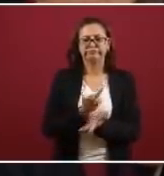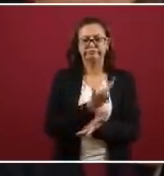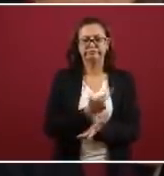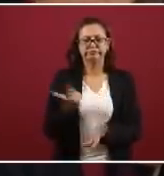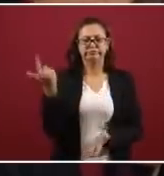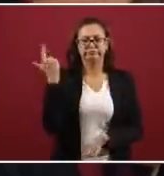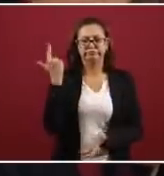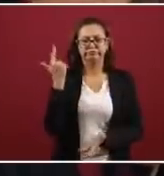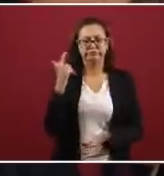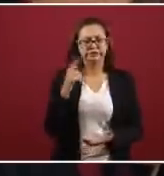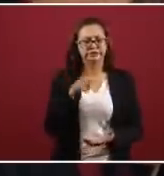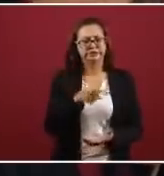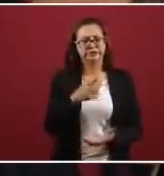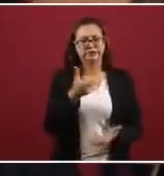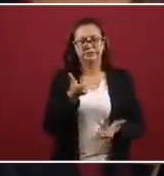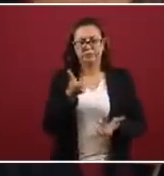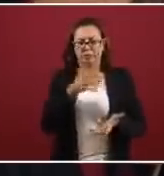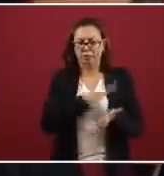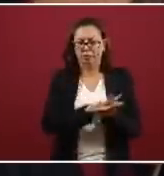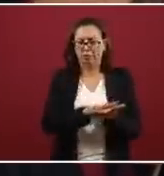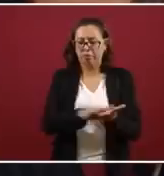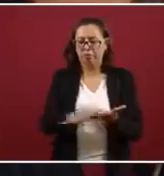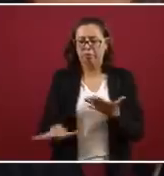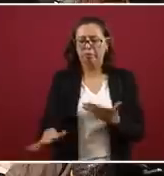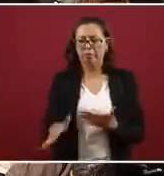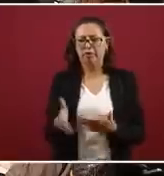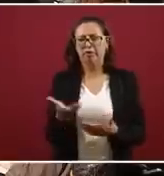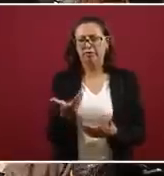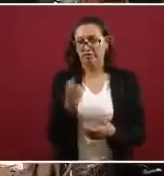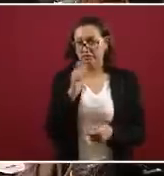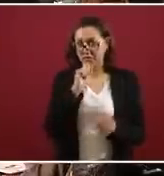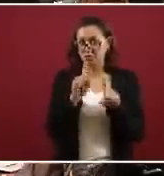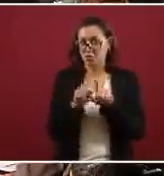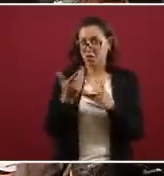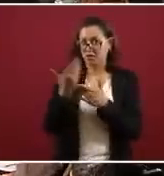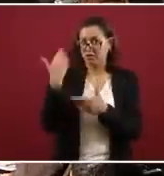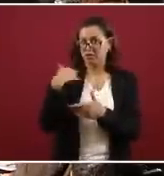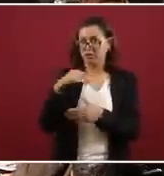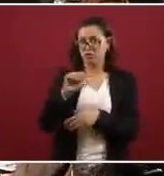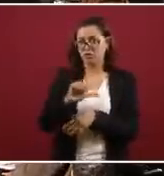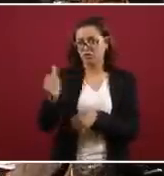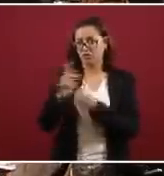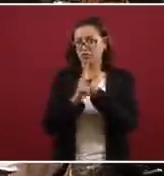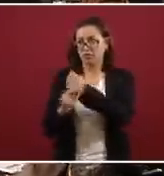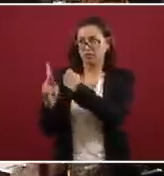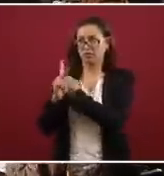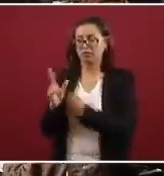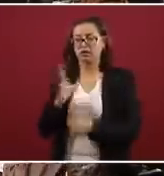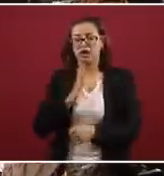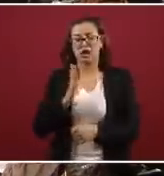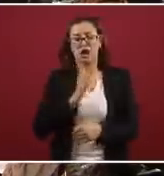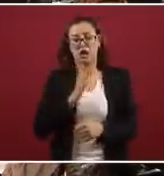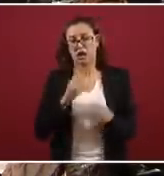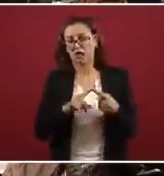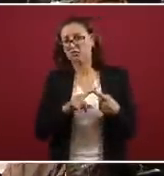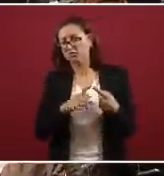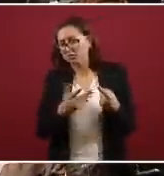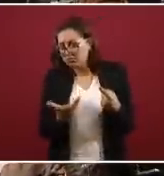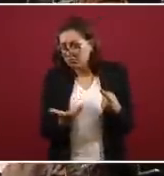general Absalá. ¿Qué nos dice sobre el particular? Y para el procurador del consumidor, en